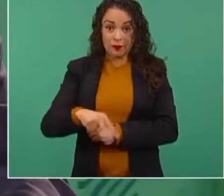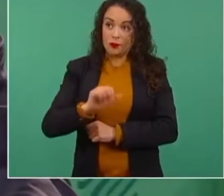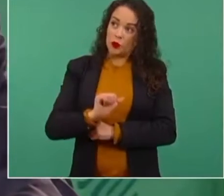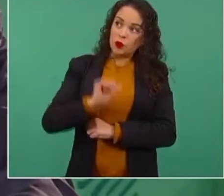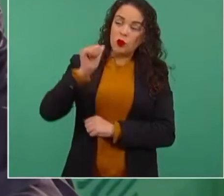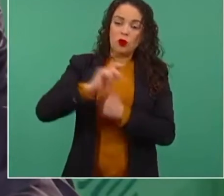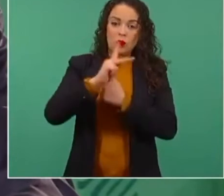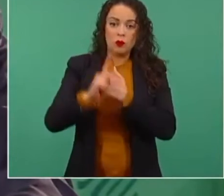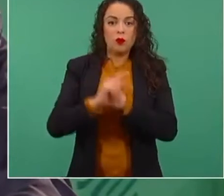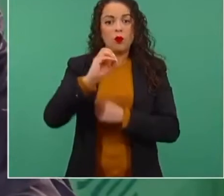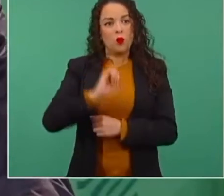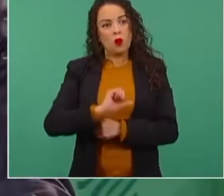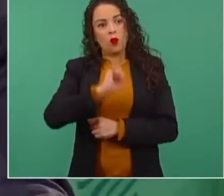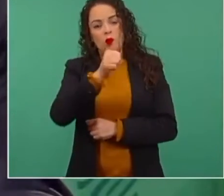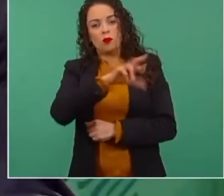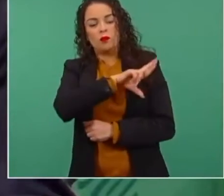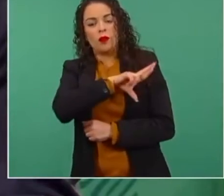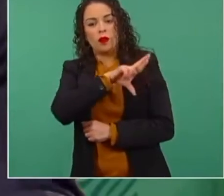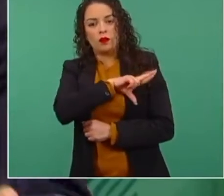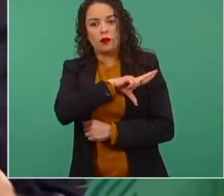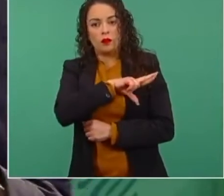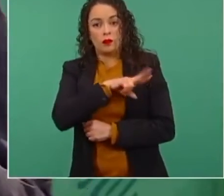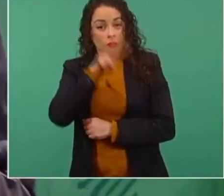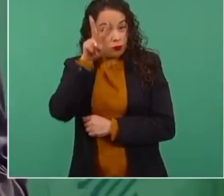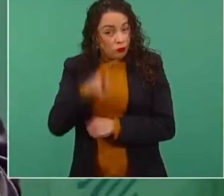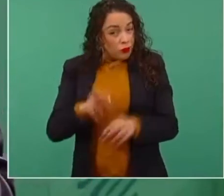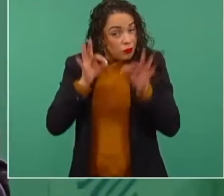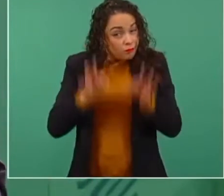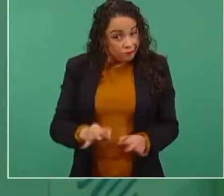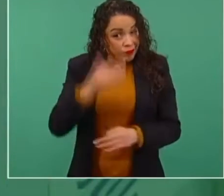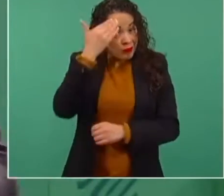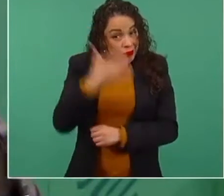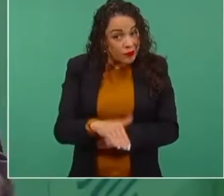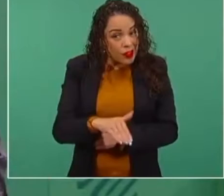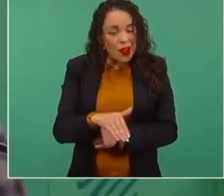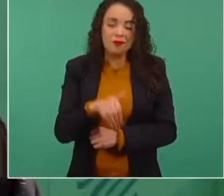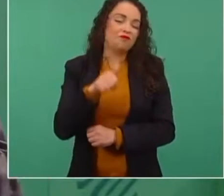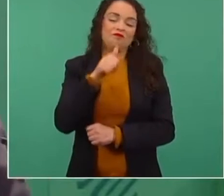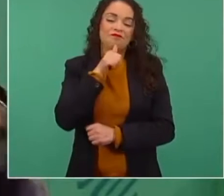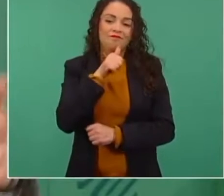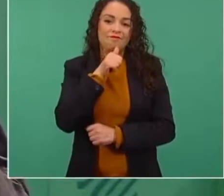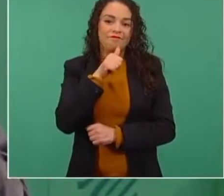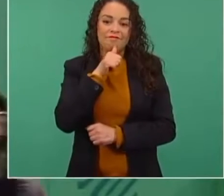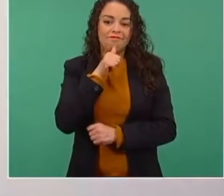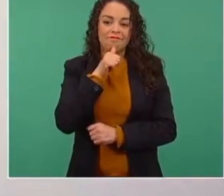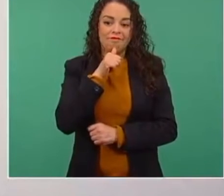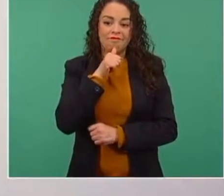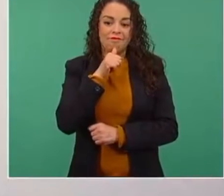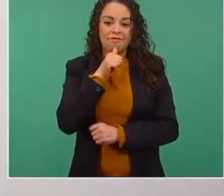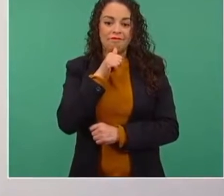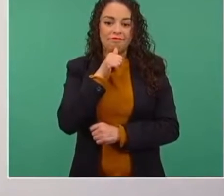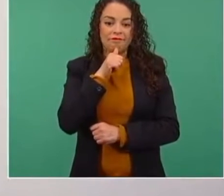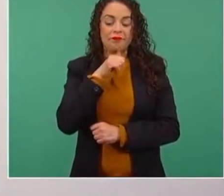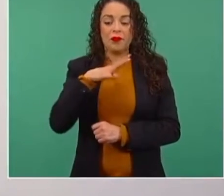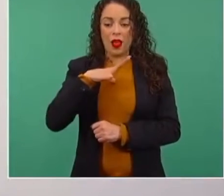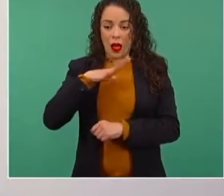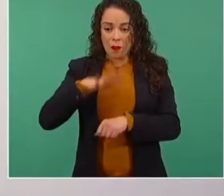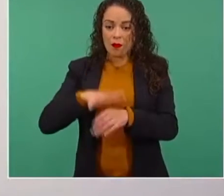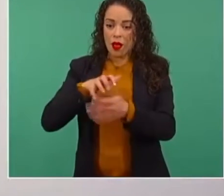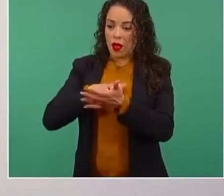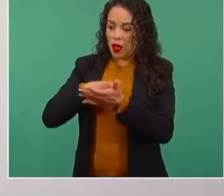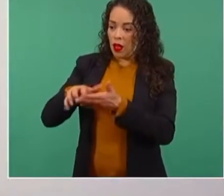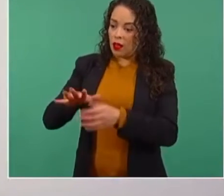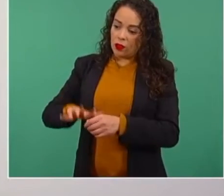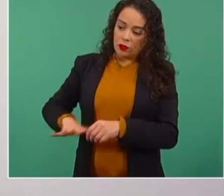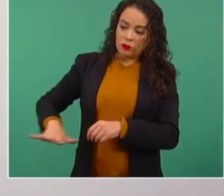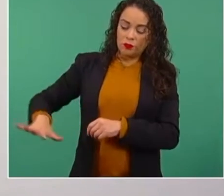conocía. Entonces, como había más presencia del sector público. En la